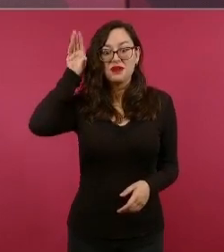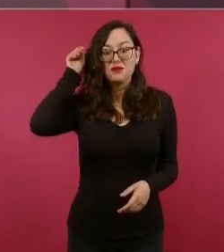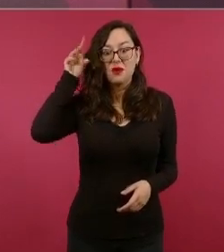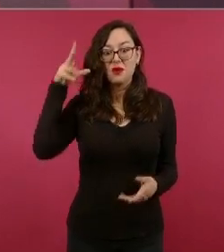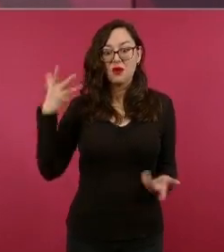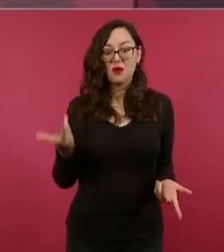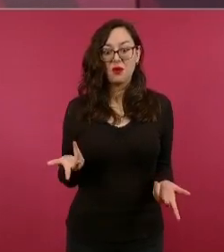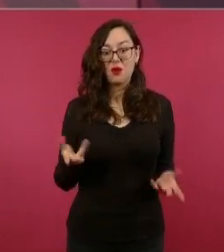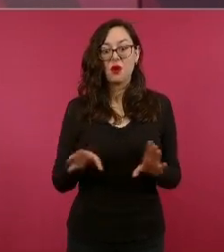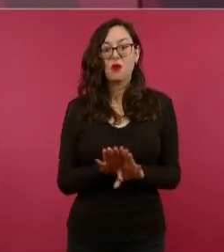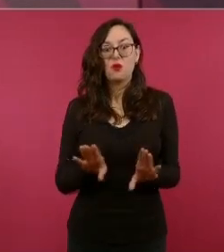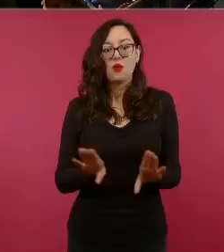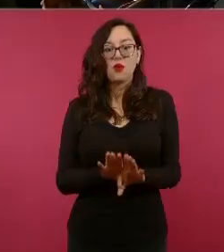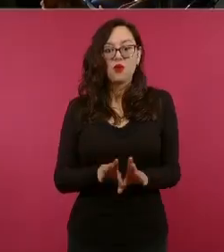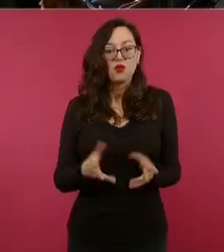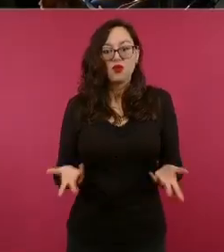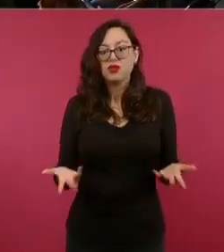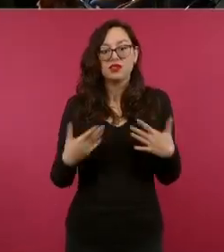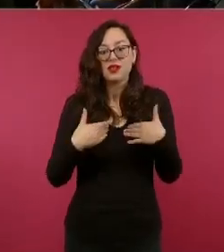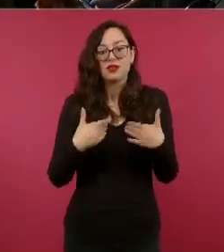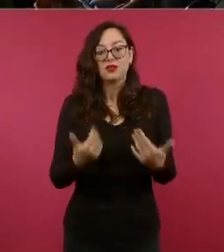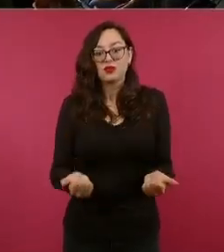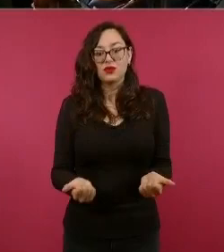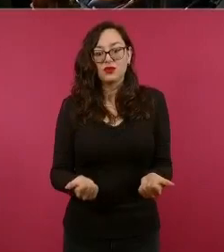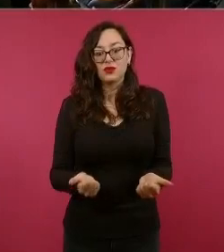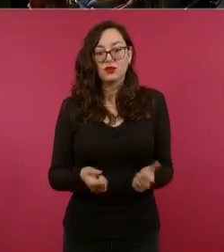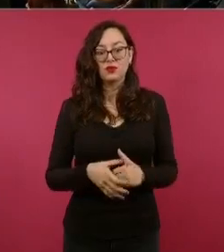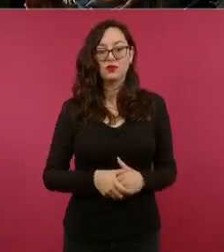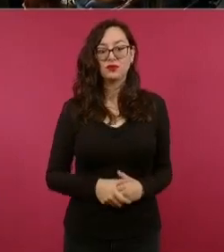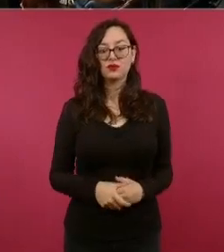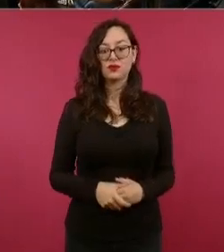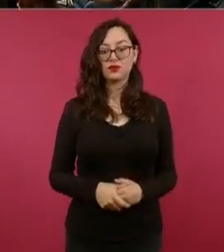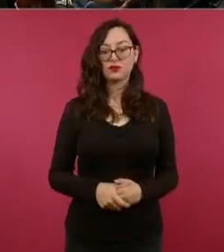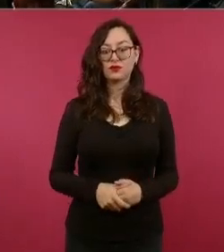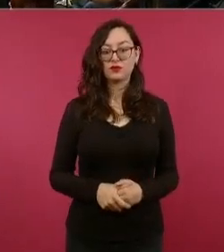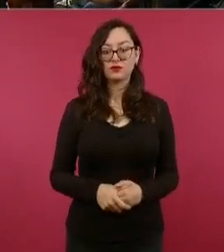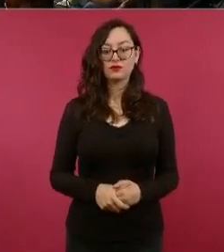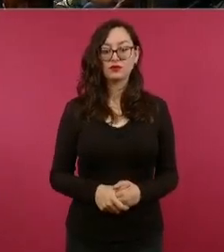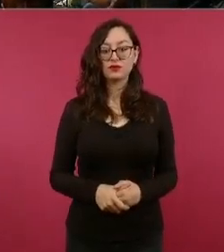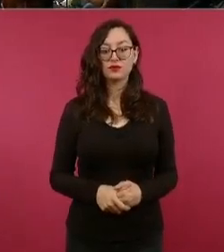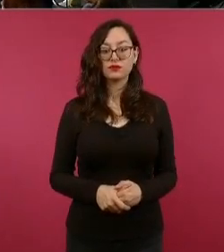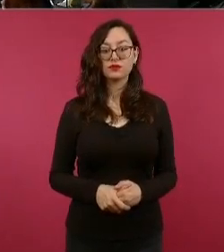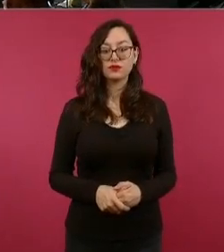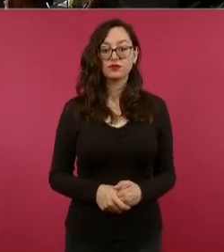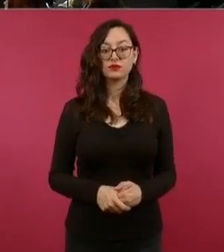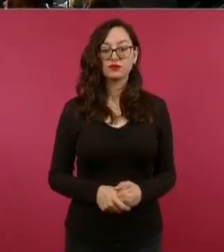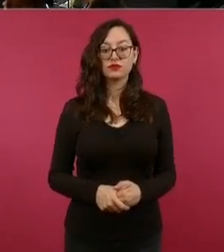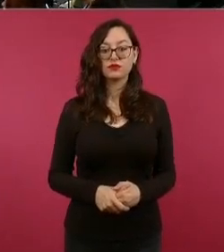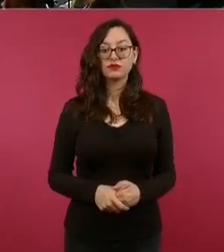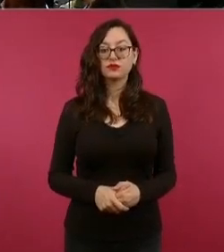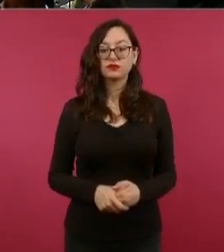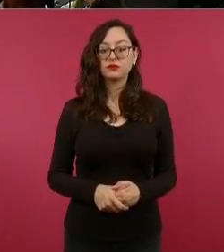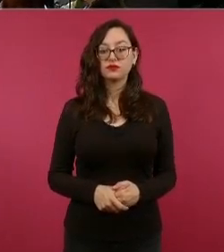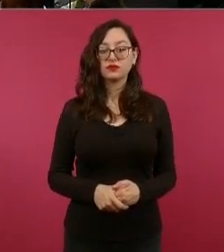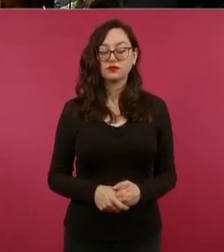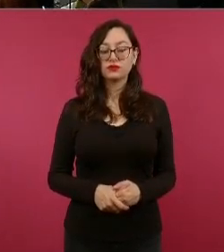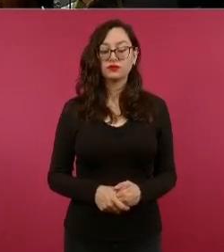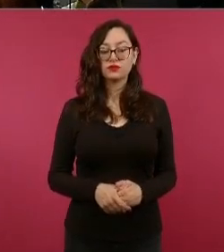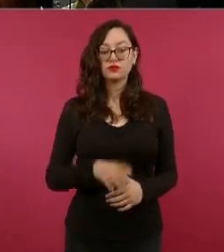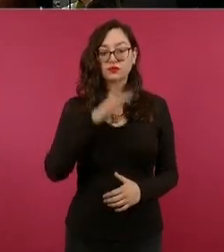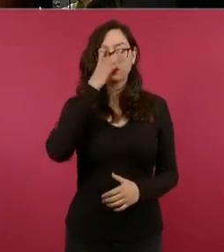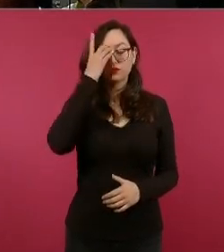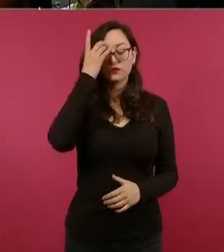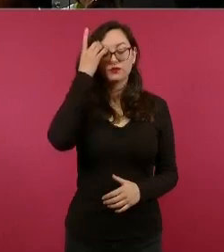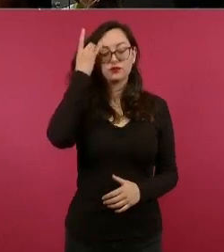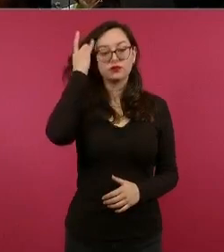No, es que lo que le están pidiendo, presidente, es que las que ya se difundieron se editen. Esa parte sí se puede hacer en YouTube. Ah, las